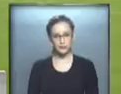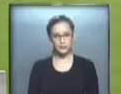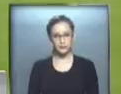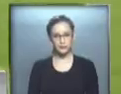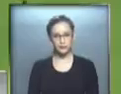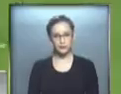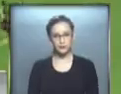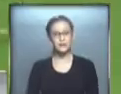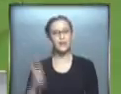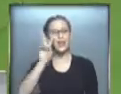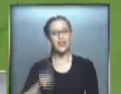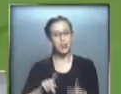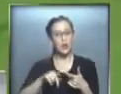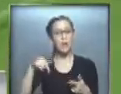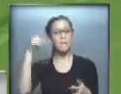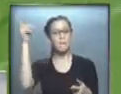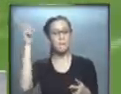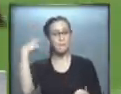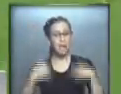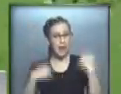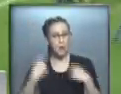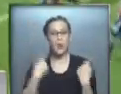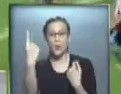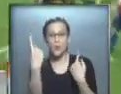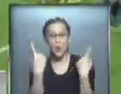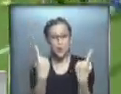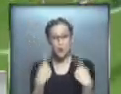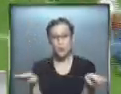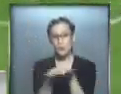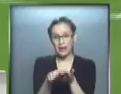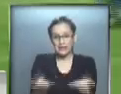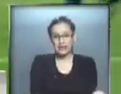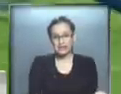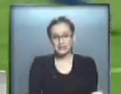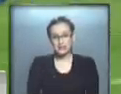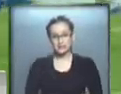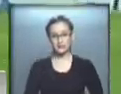bienes suelen paraguay empataron 1 a 1 en este caso